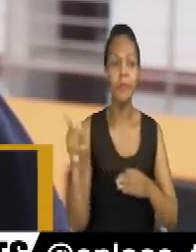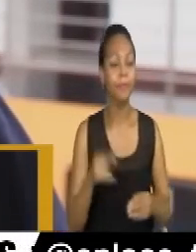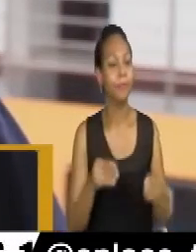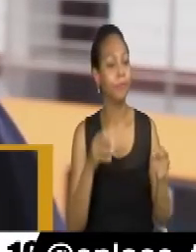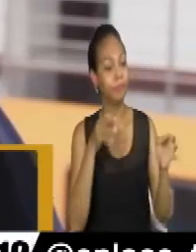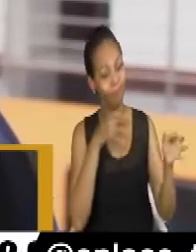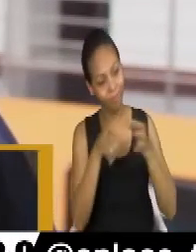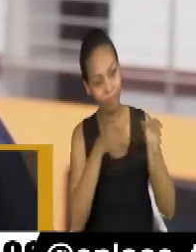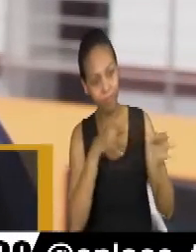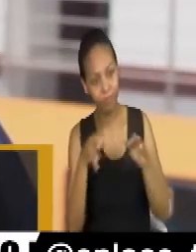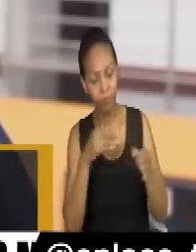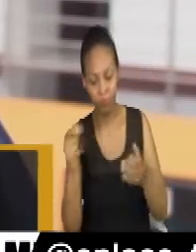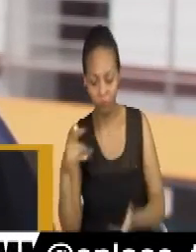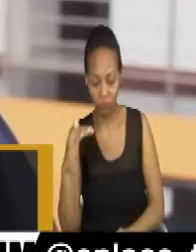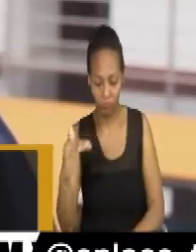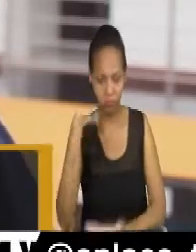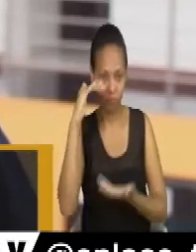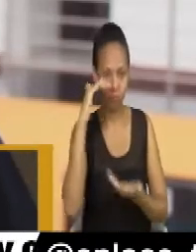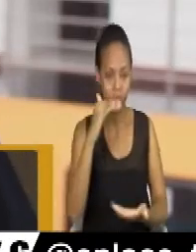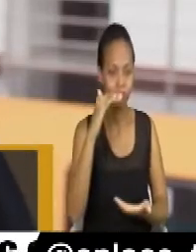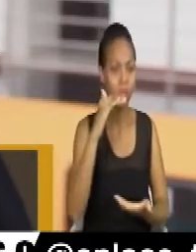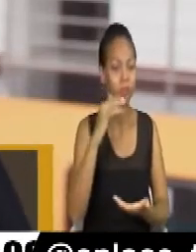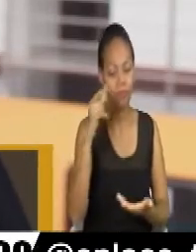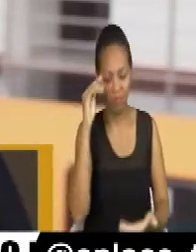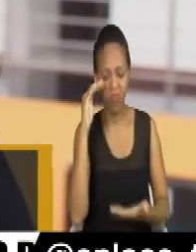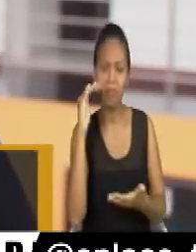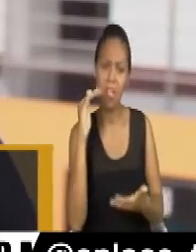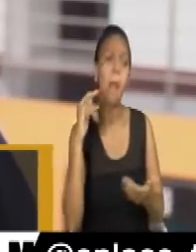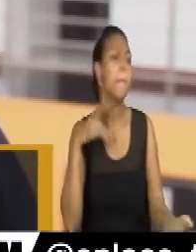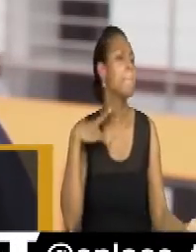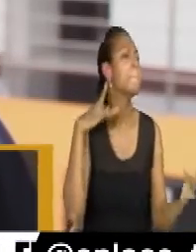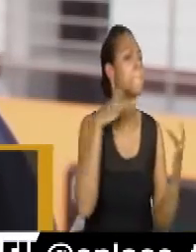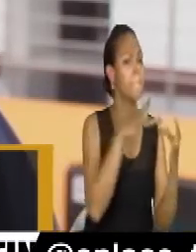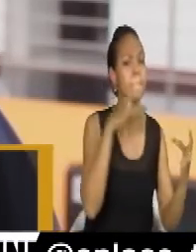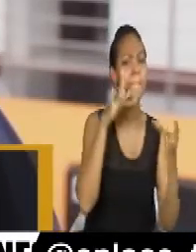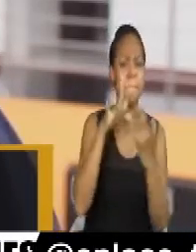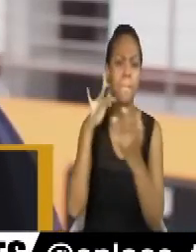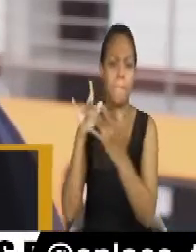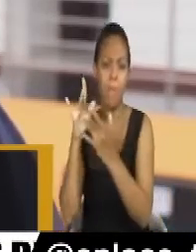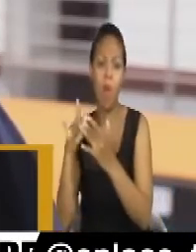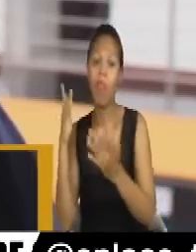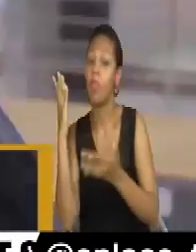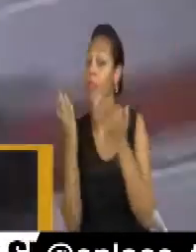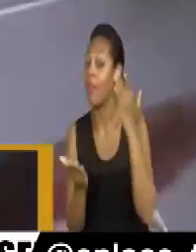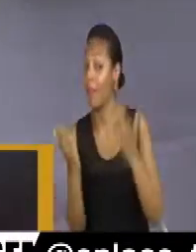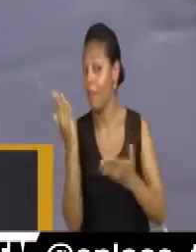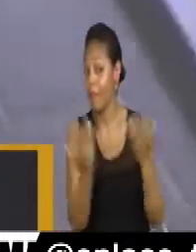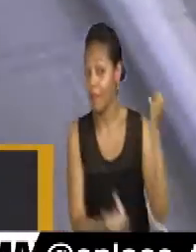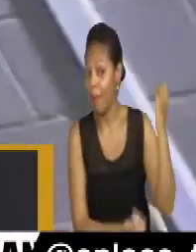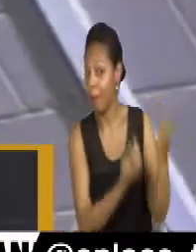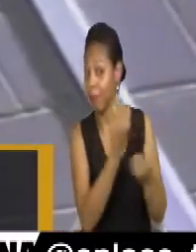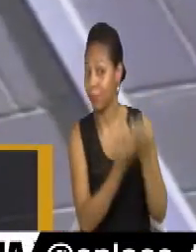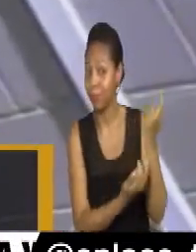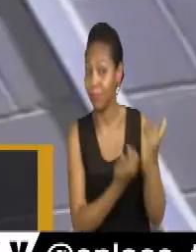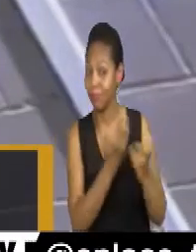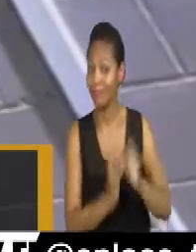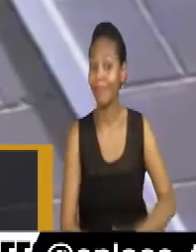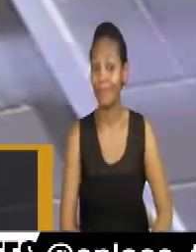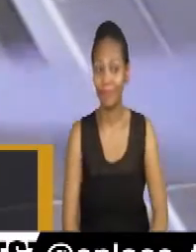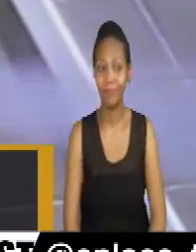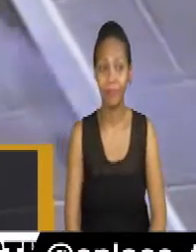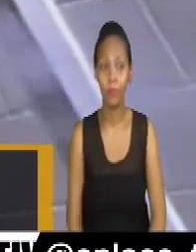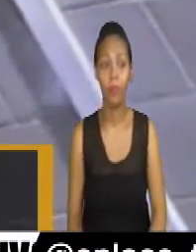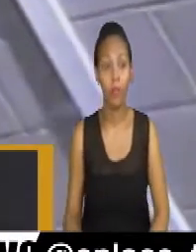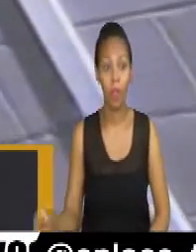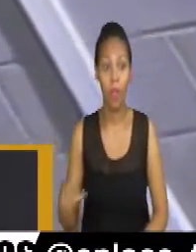de extintores. Saber qué tipo de extintor debo usar dependiendo del tipo de incendio. Los extintores pueden salvar